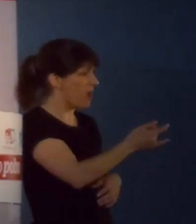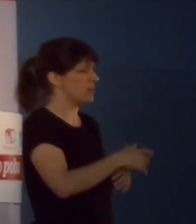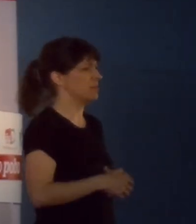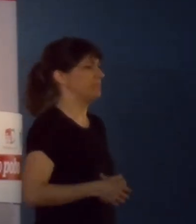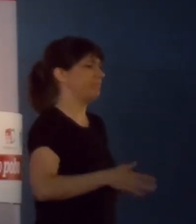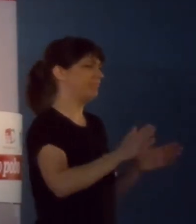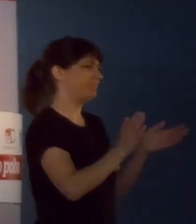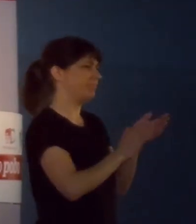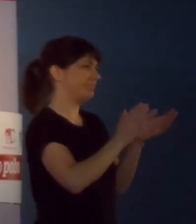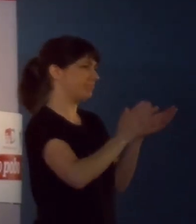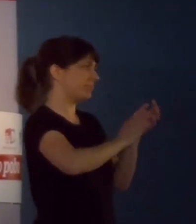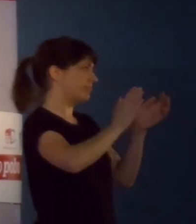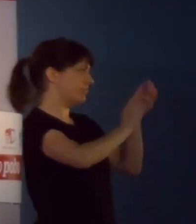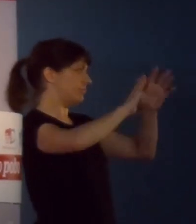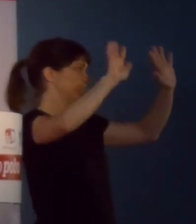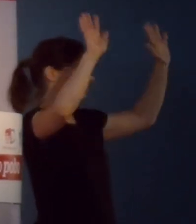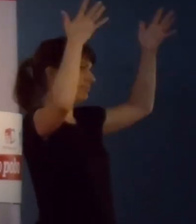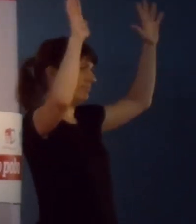o proceso.